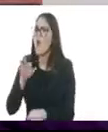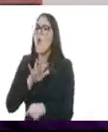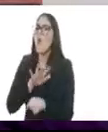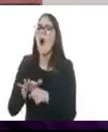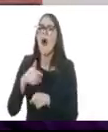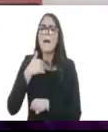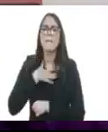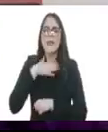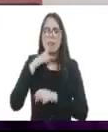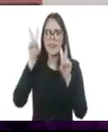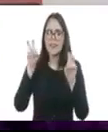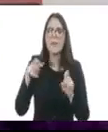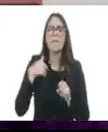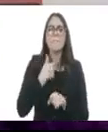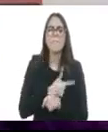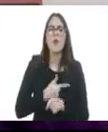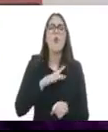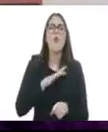convicción,